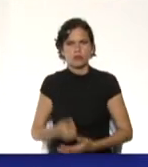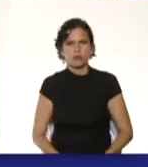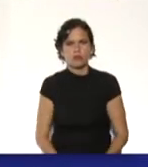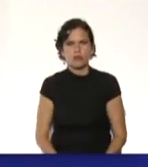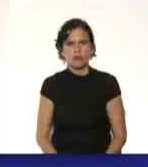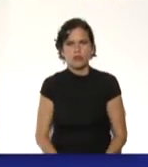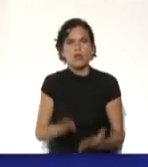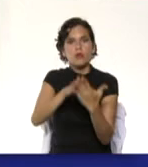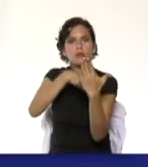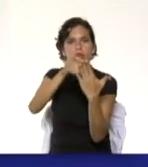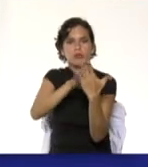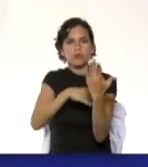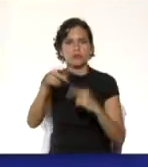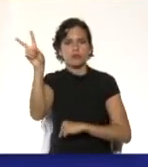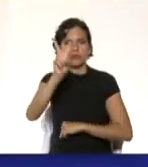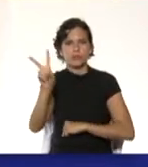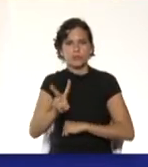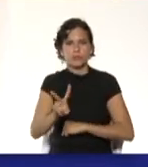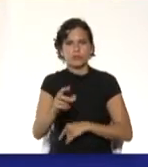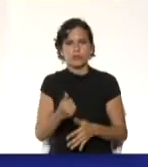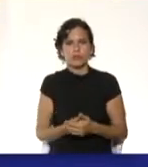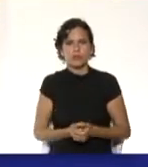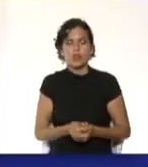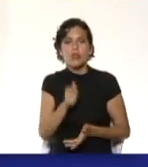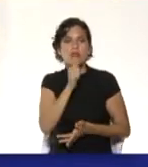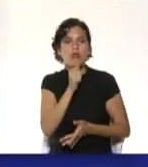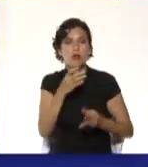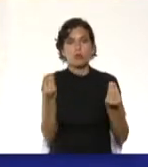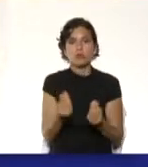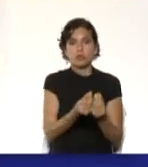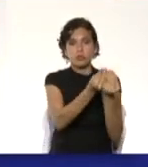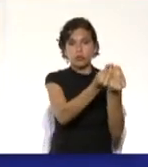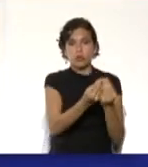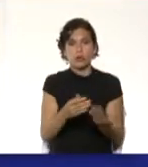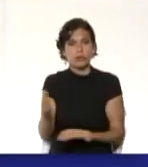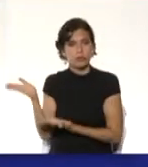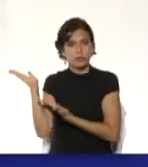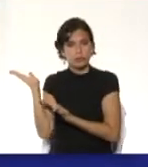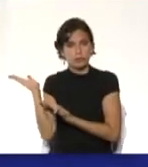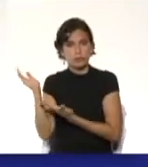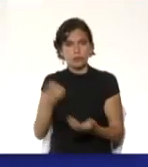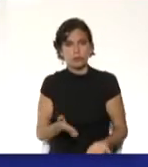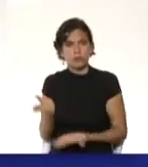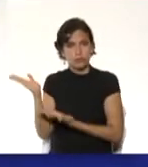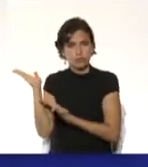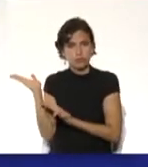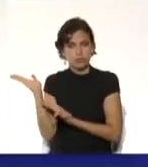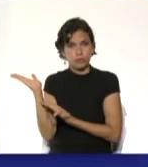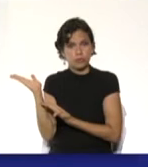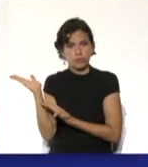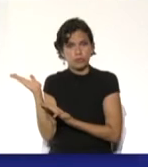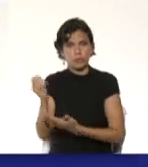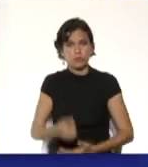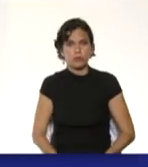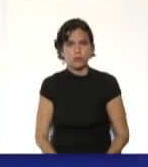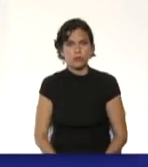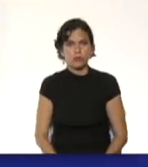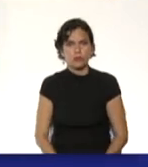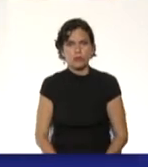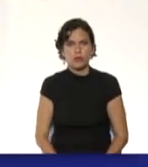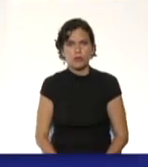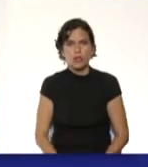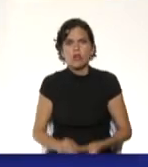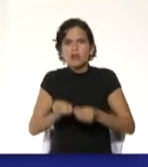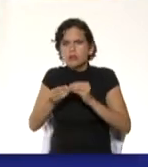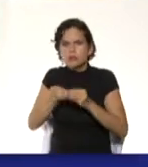Rojas Poleo, un pintor venezolano, quien junto a Arturo Michelena, Martín Tovar y Tovar y Antonio Herrera Toro